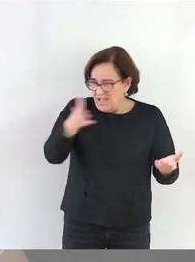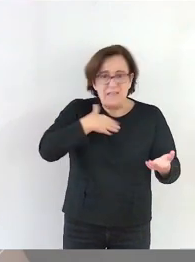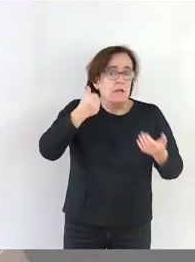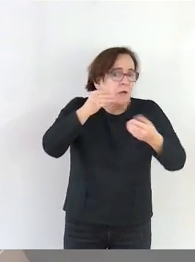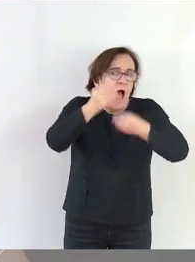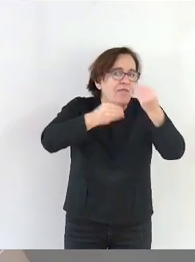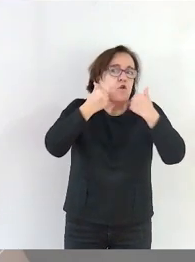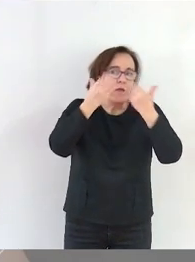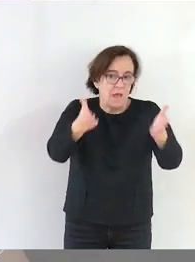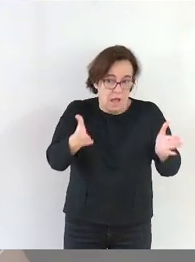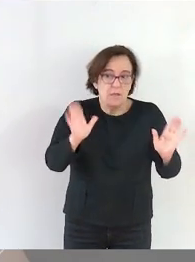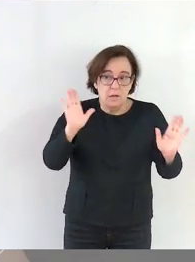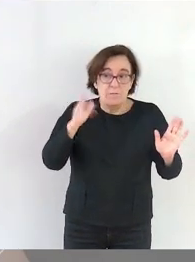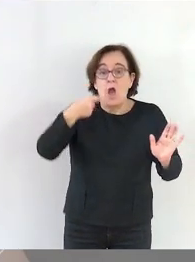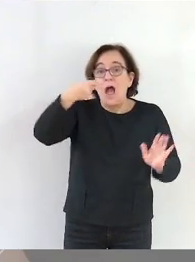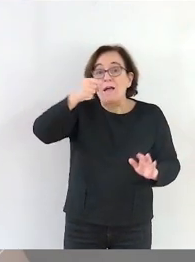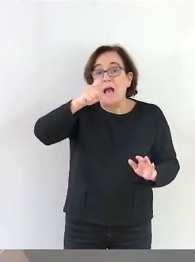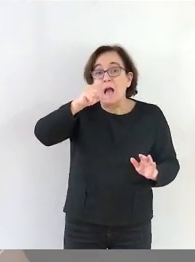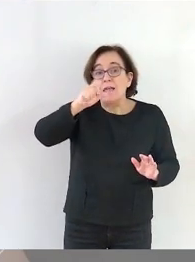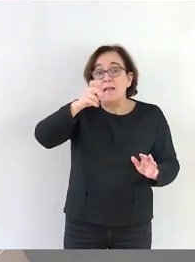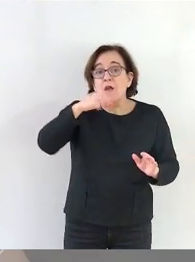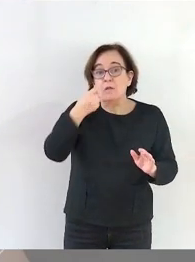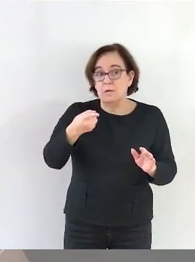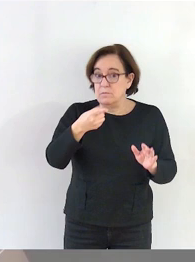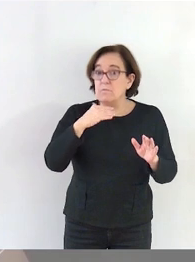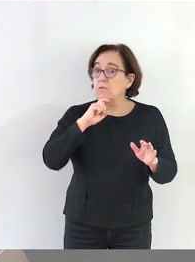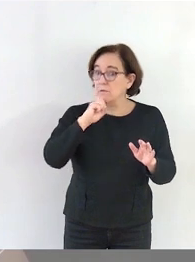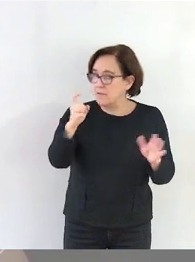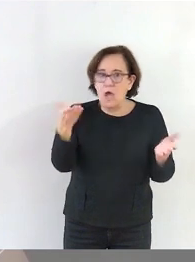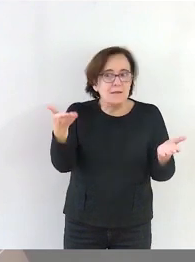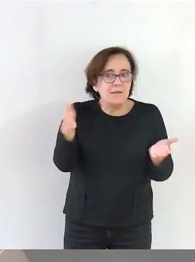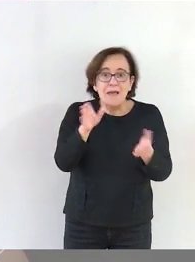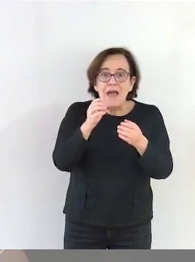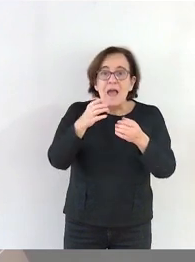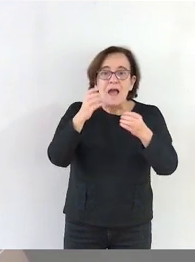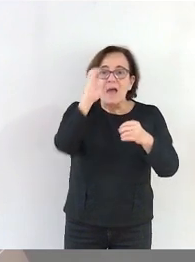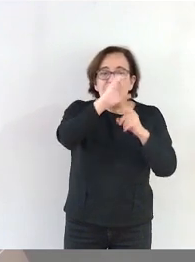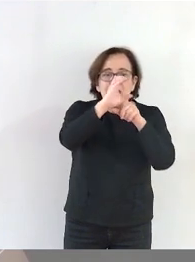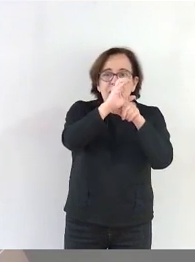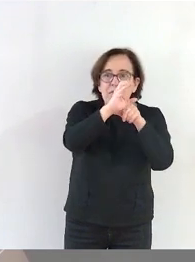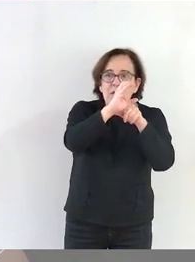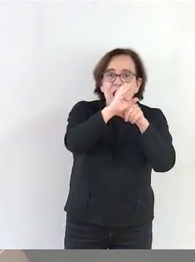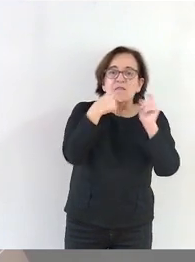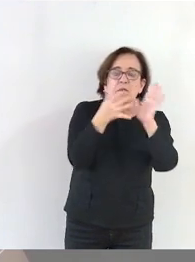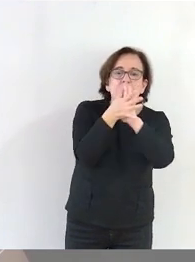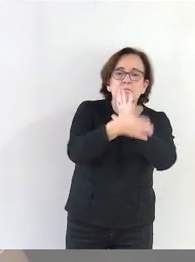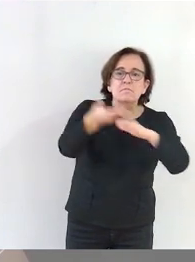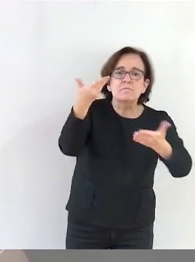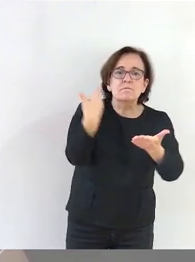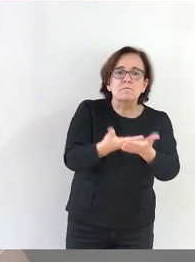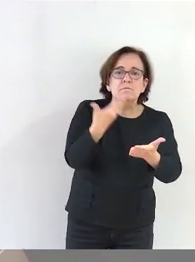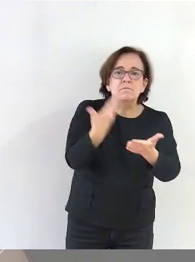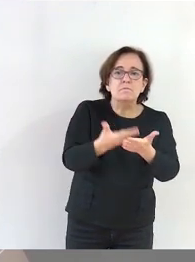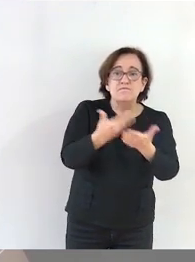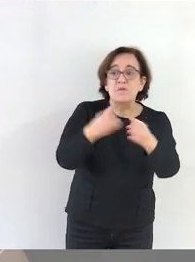gana pero como decía Galileo mire usted se mueve o sea lo que la ciencia dice es sólida es decir ese grupo